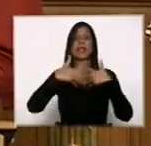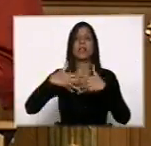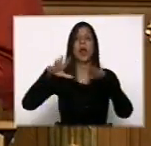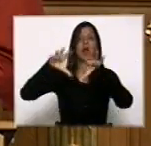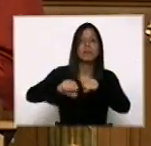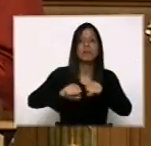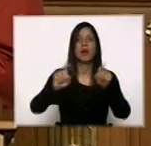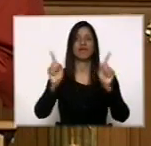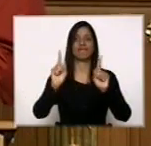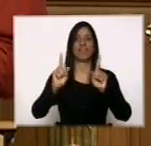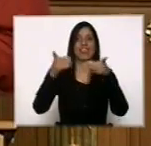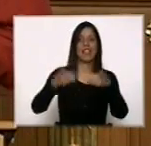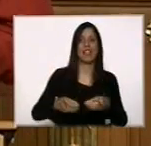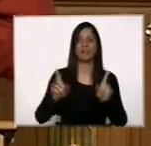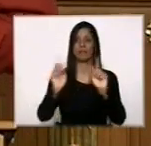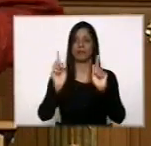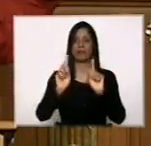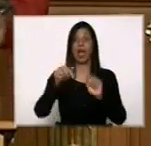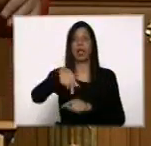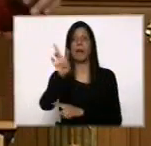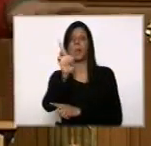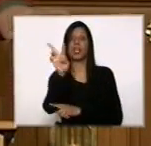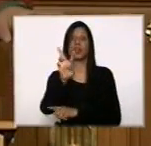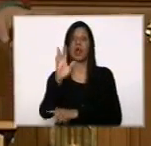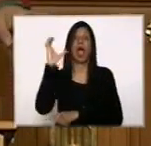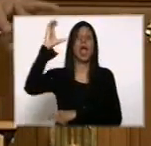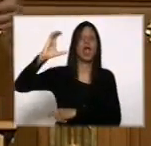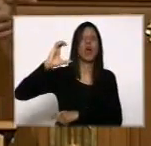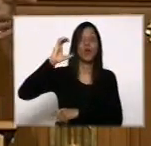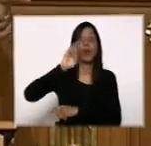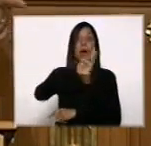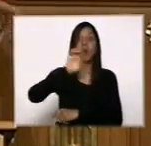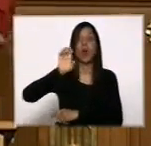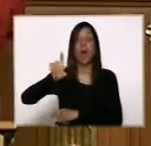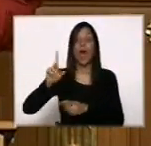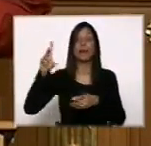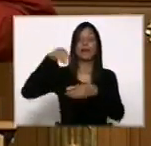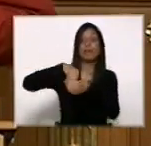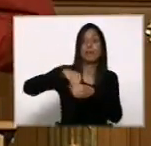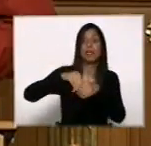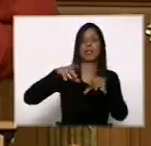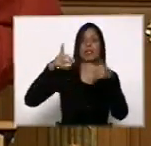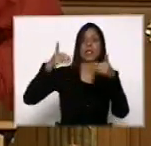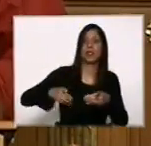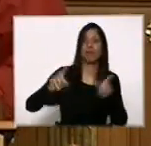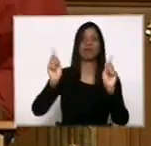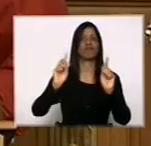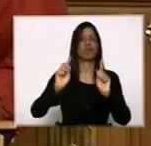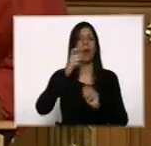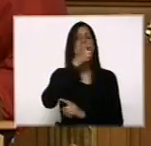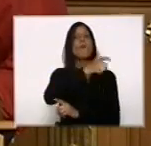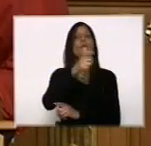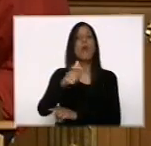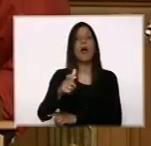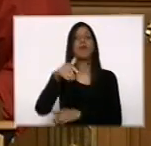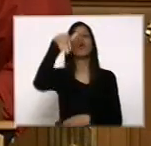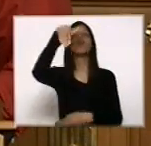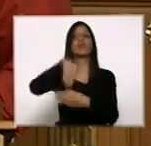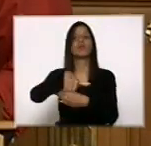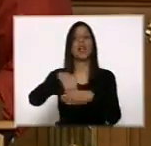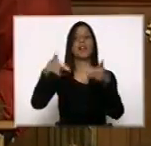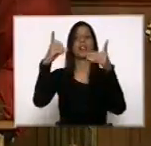norteamericano. Aquí en Venezuela no decide la Unión Europea. Aquí en Venezuela decide el pueblo. El pueblo.